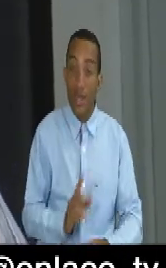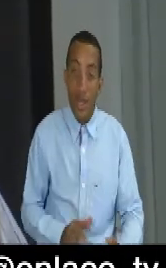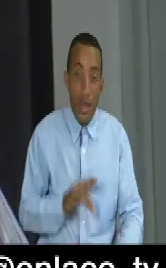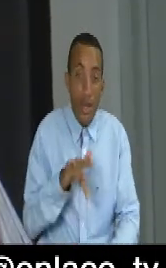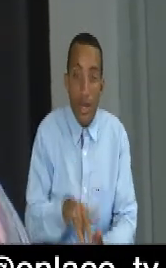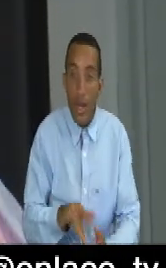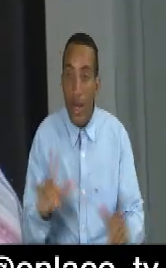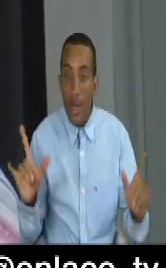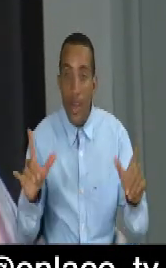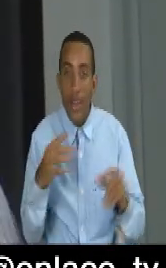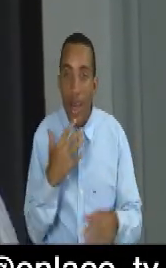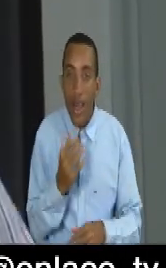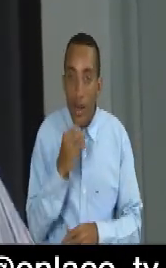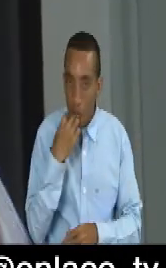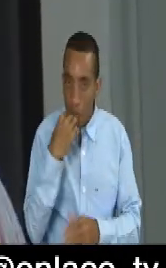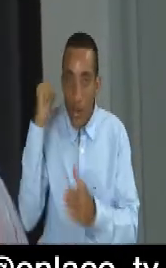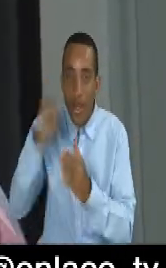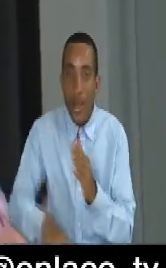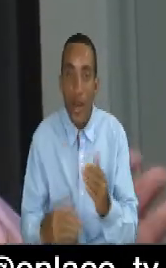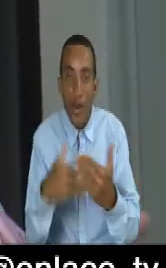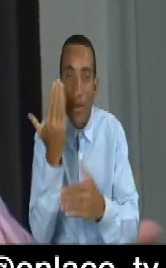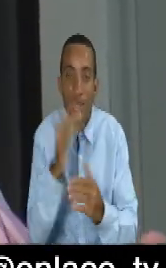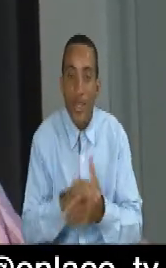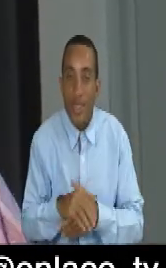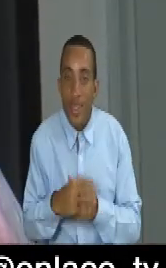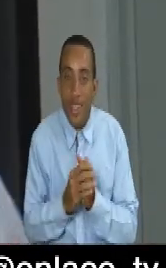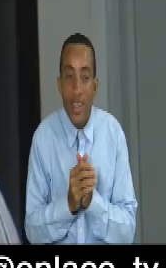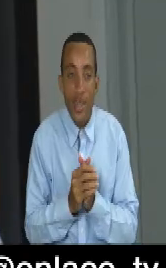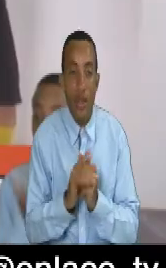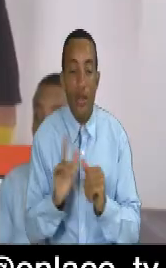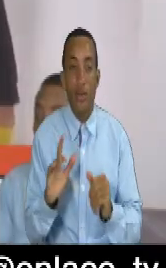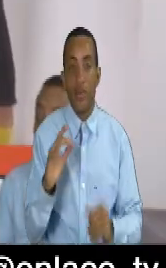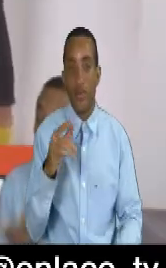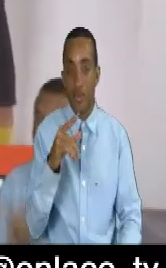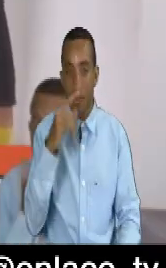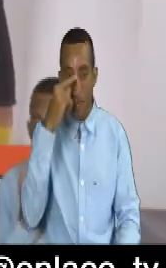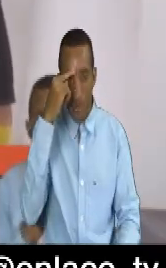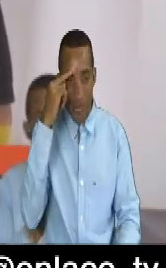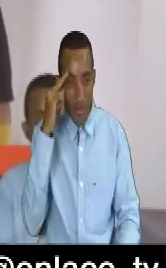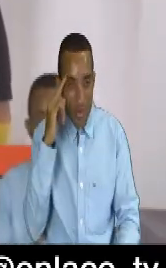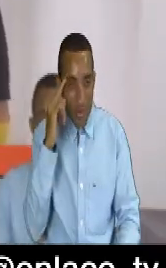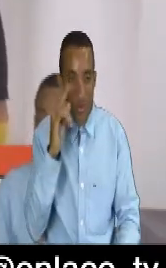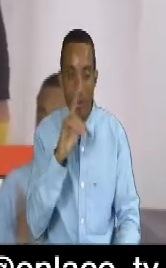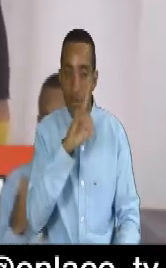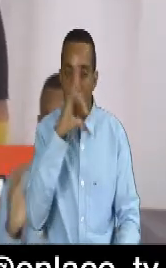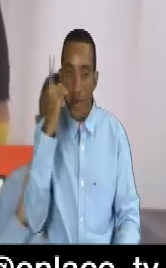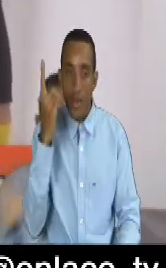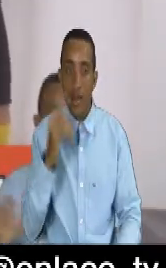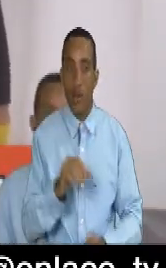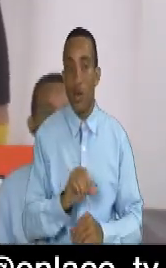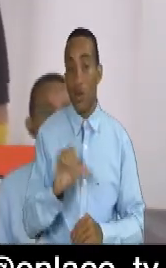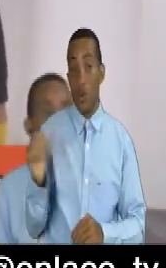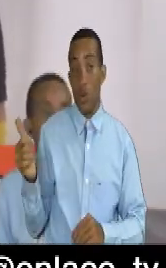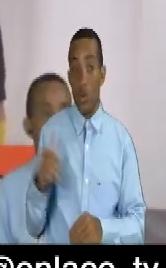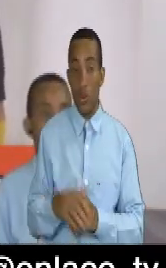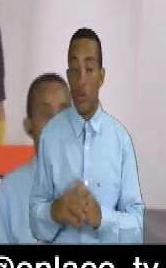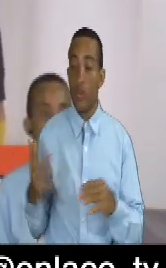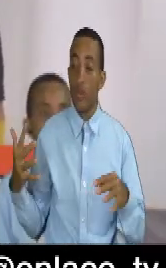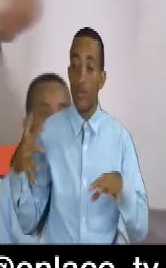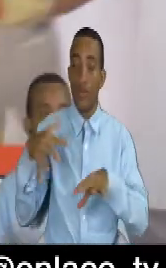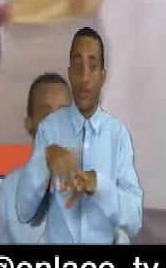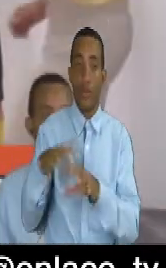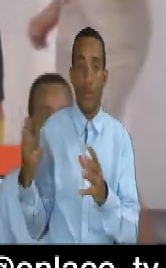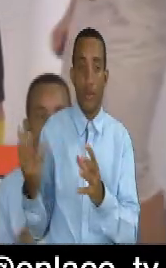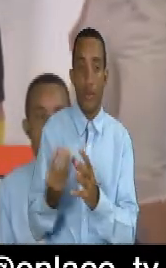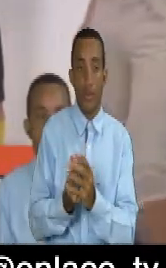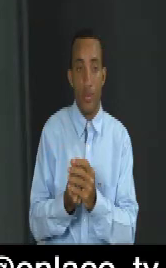el Chavo allá en el televisor de blanco y negro. Además de la Escuela de Arte Las Tablas, otros artistas se han vinculado a esta temporada de